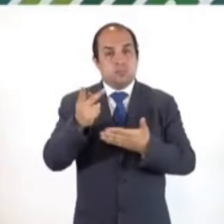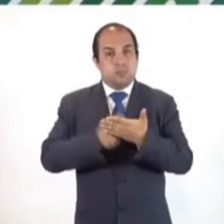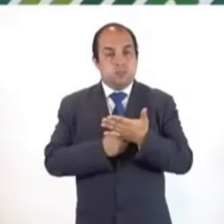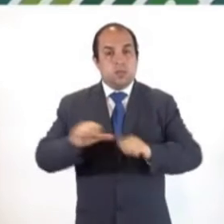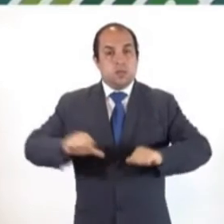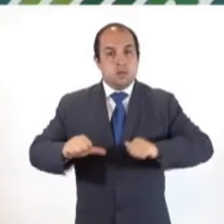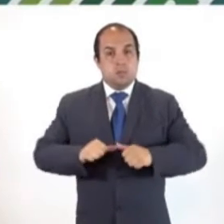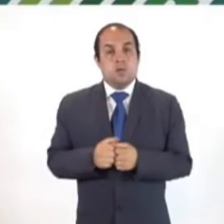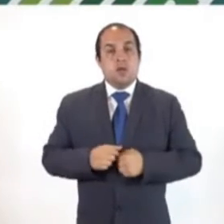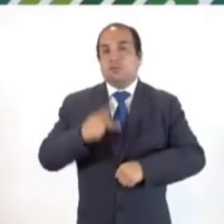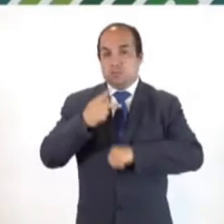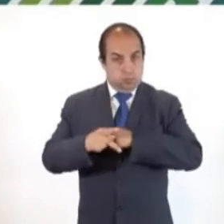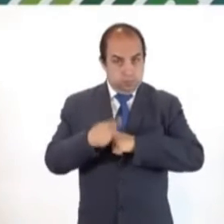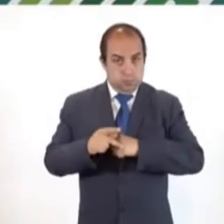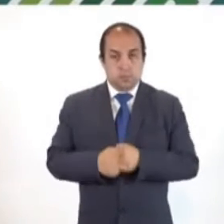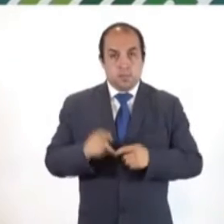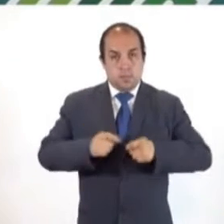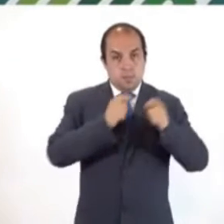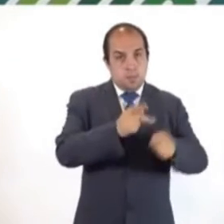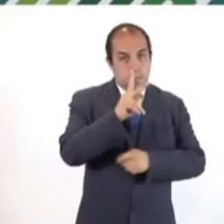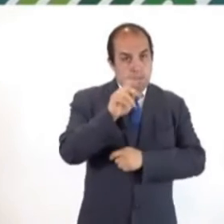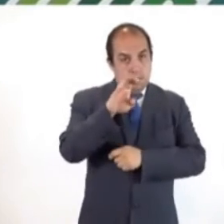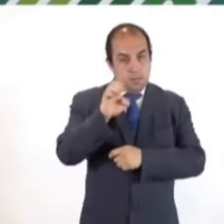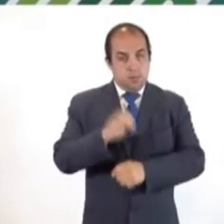Pepe, tienes el espacio.